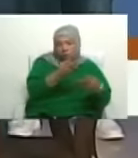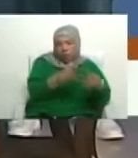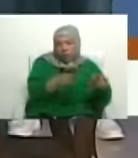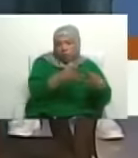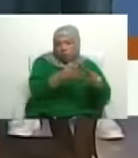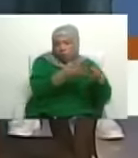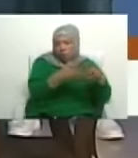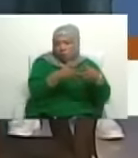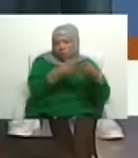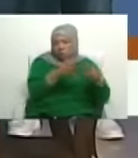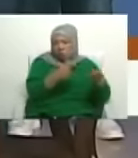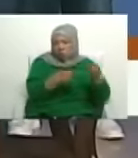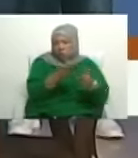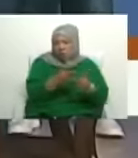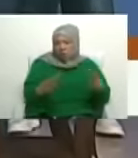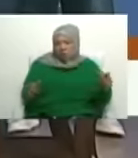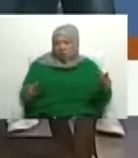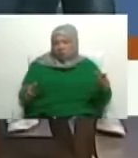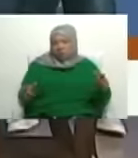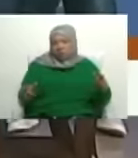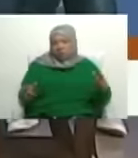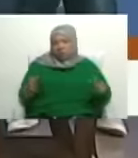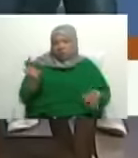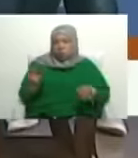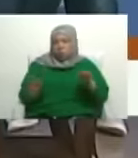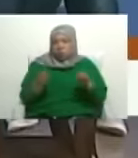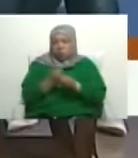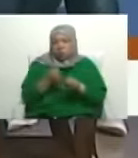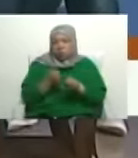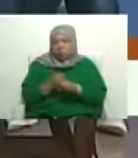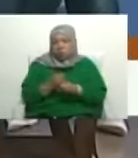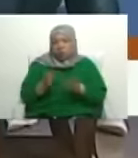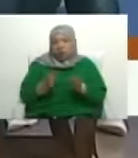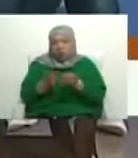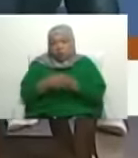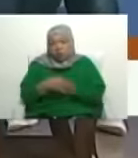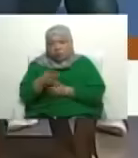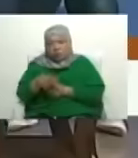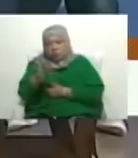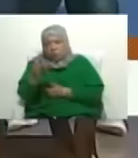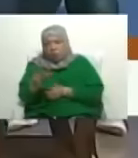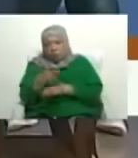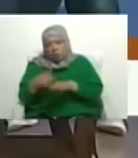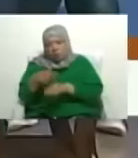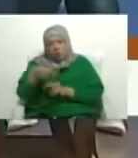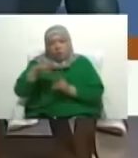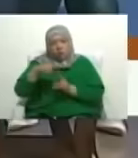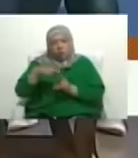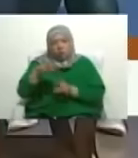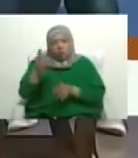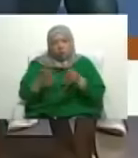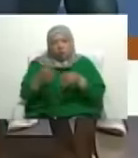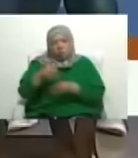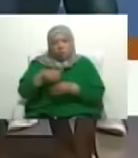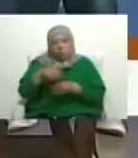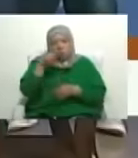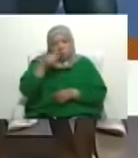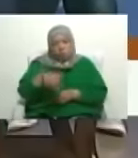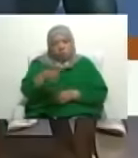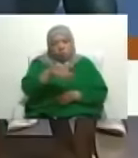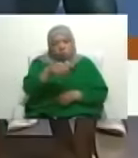justo. Libre y justo es intentar secuestrar y asesinar al gobernador del estado Táchira electo por los votos del pueblo de